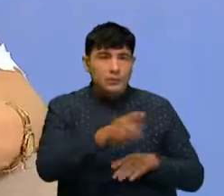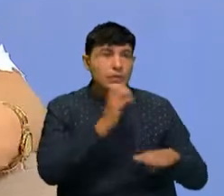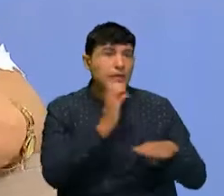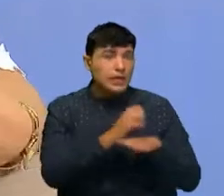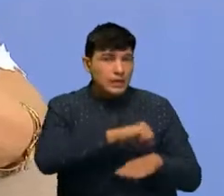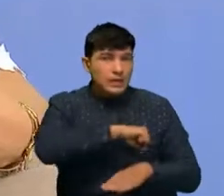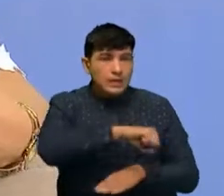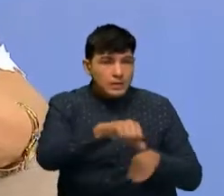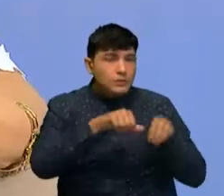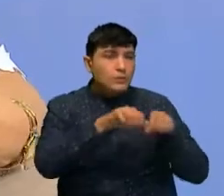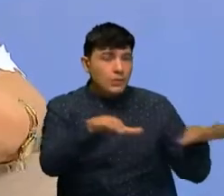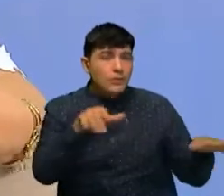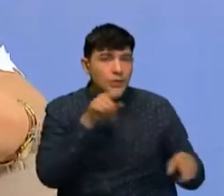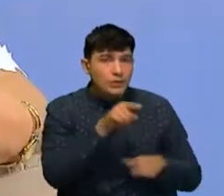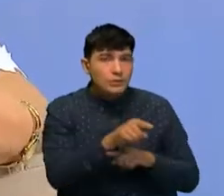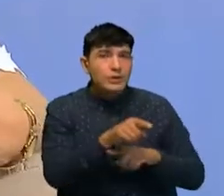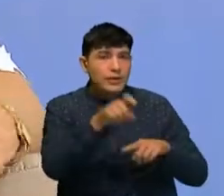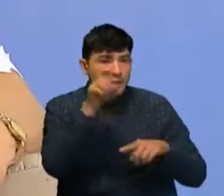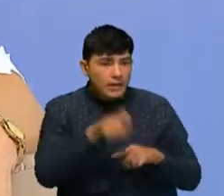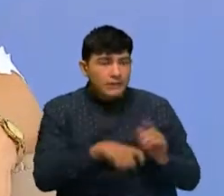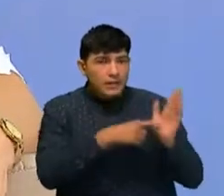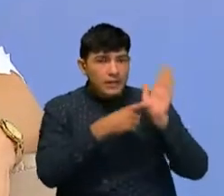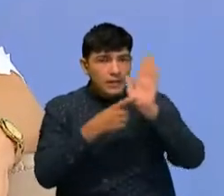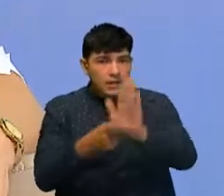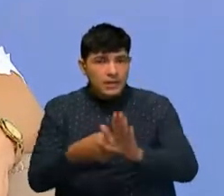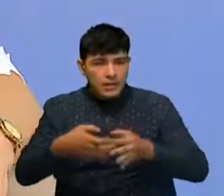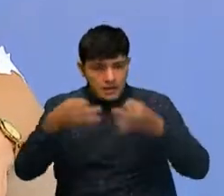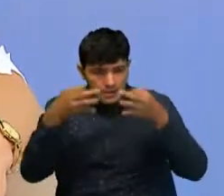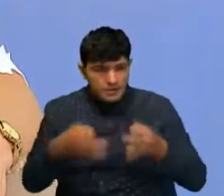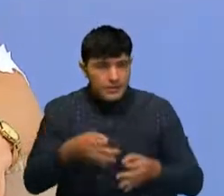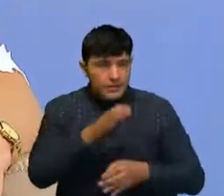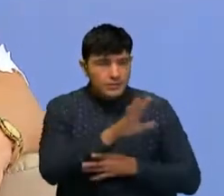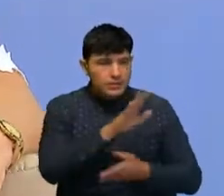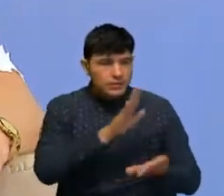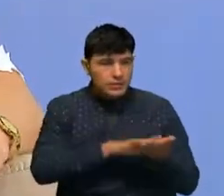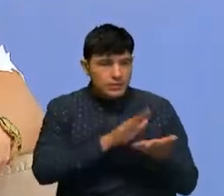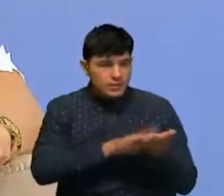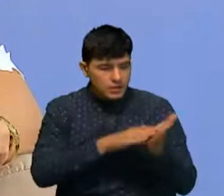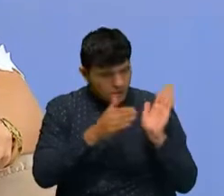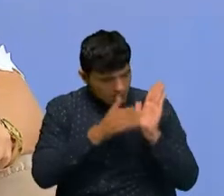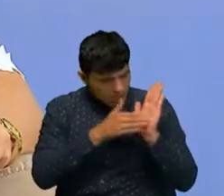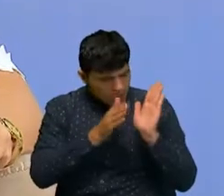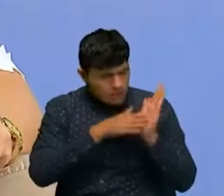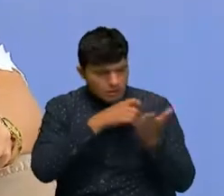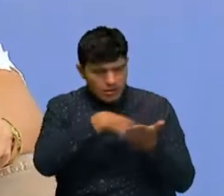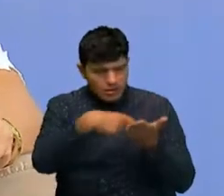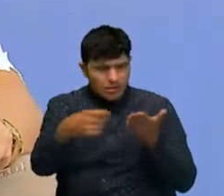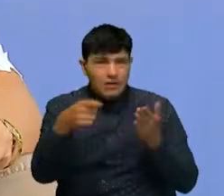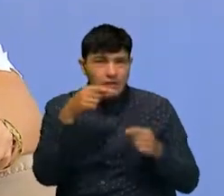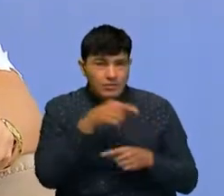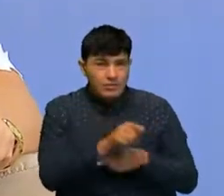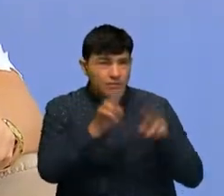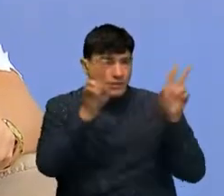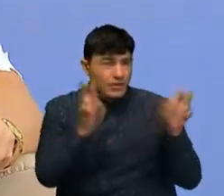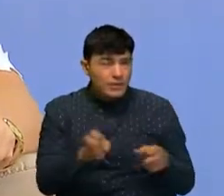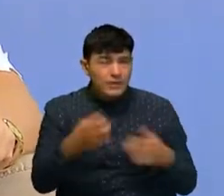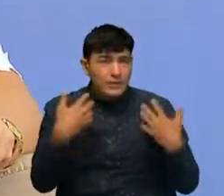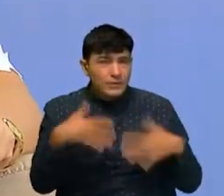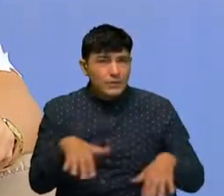y tiene que demostrar la existencia de ese contrato. Es un tema tan candente que hace años se